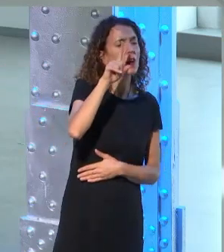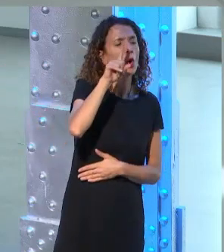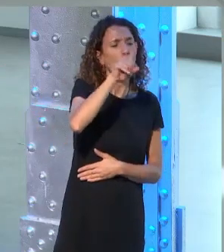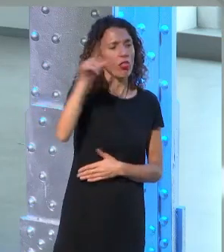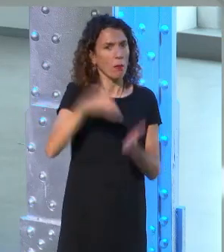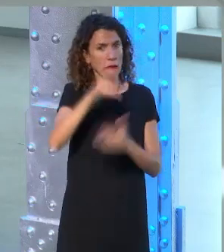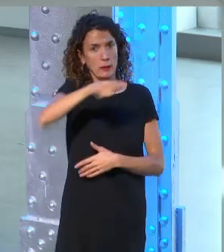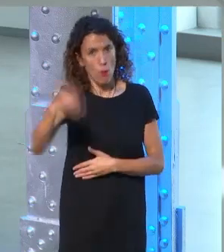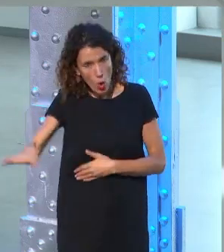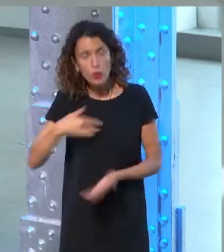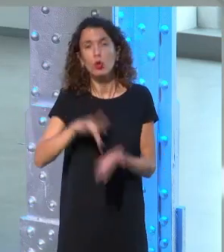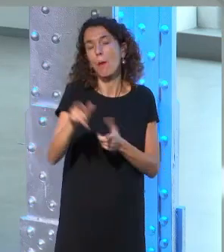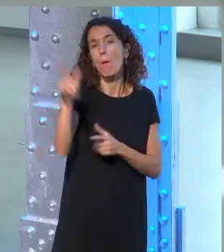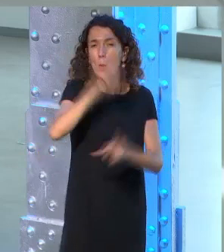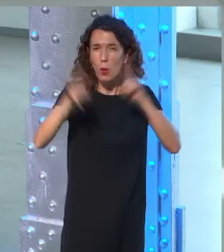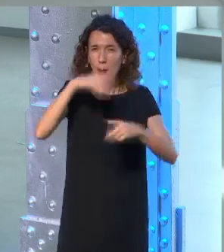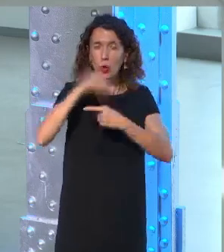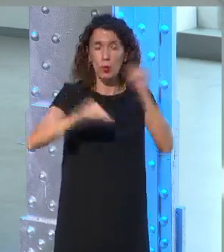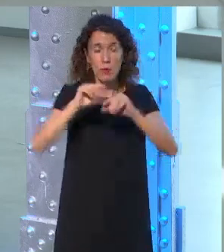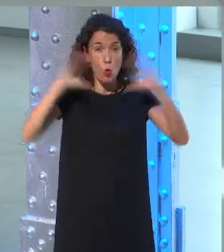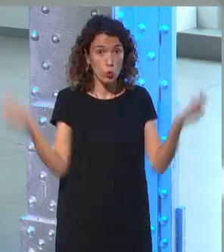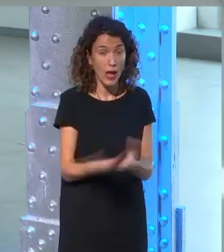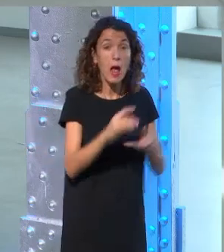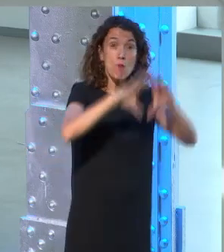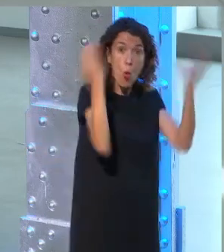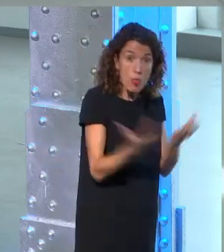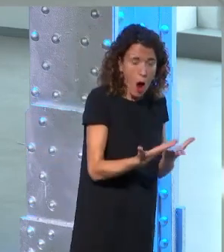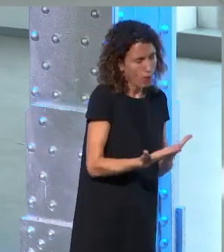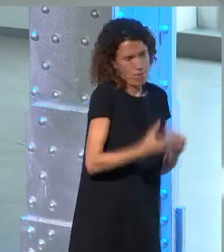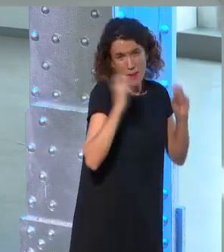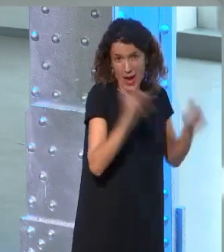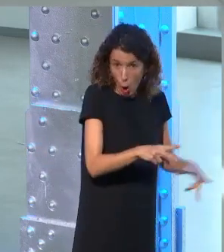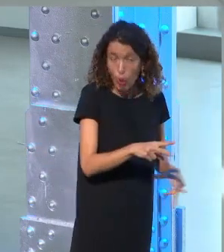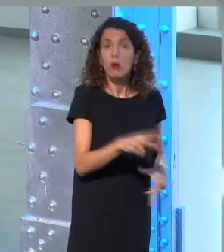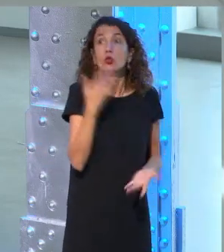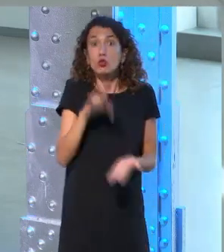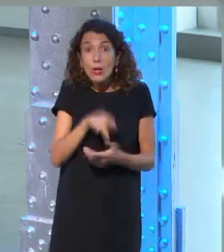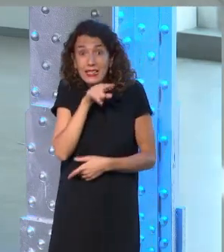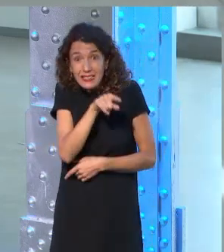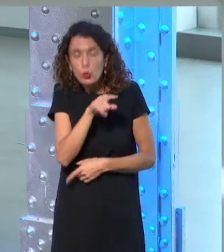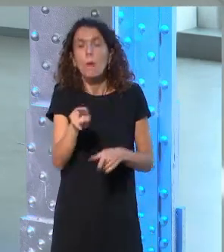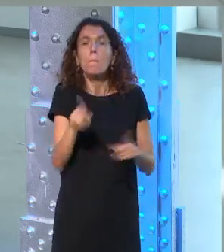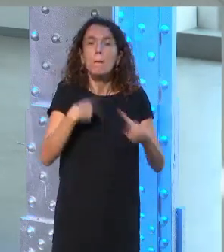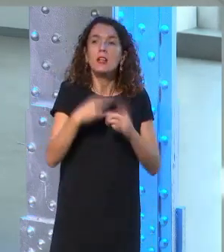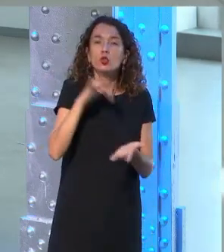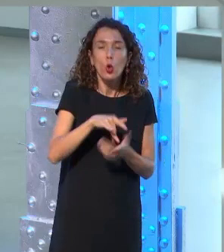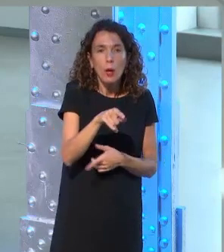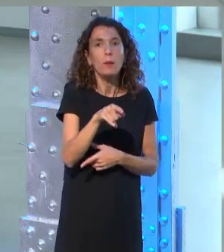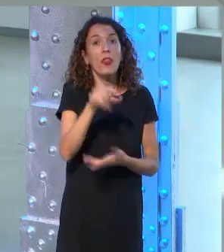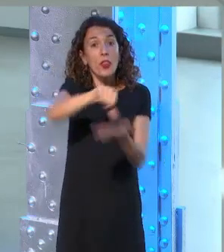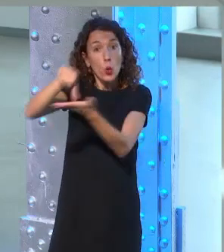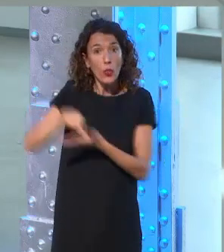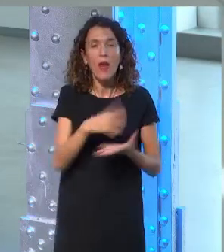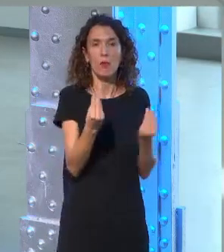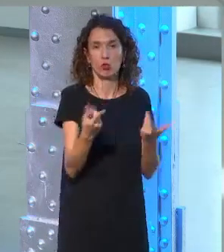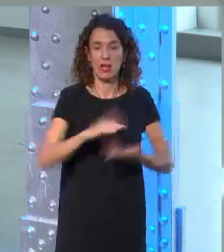contaminación local. Esto a nivel mundial es mucho mayor, pero esto, unido al hecho de que las ciudades